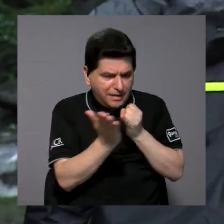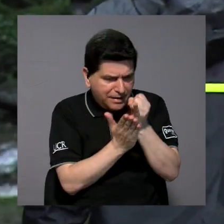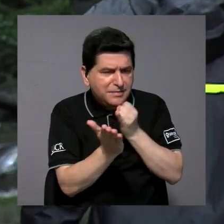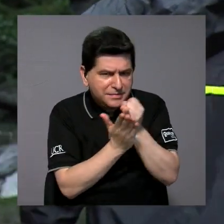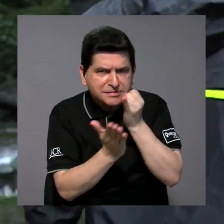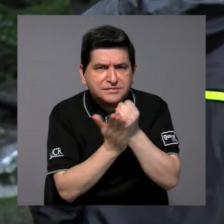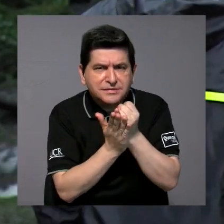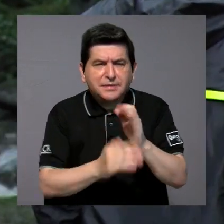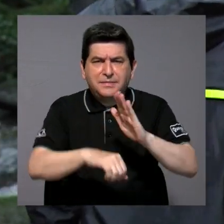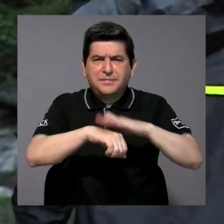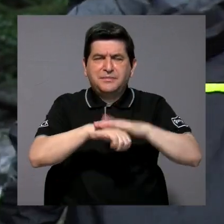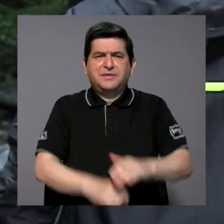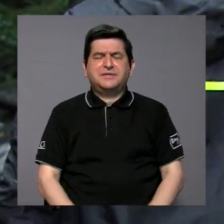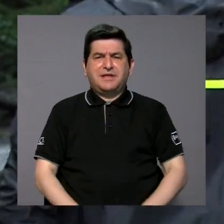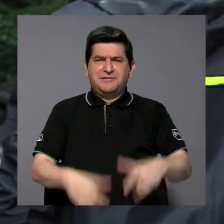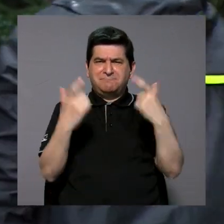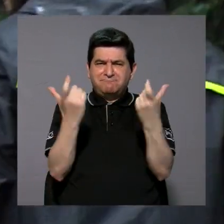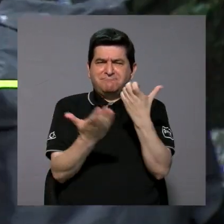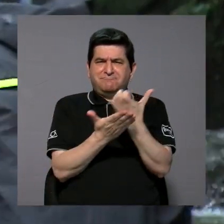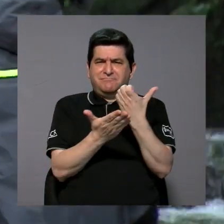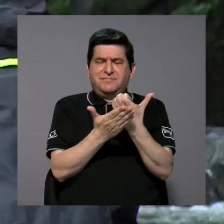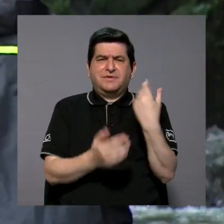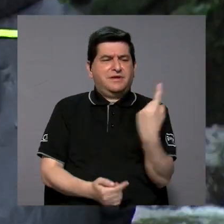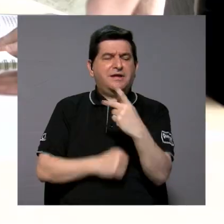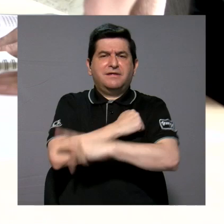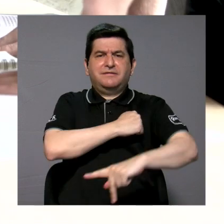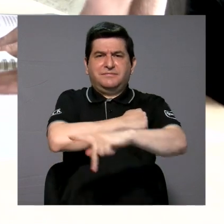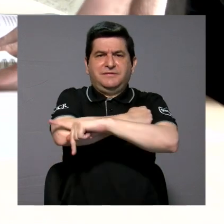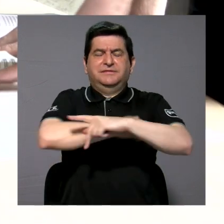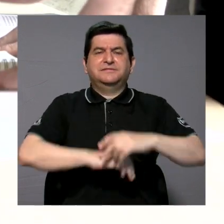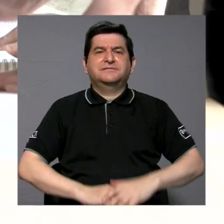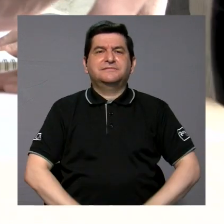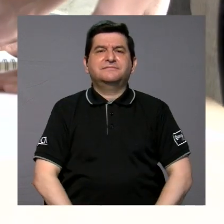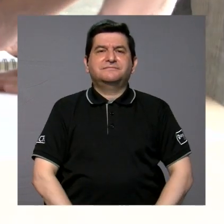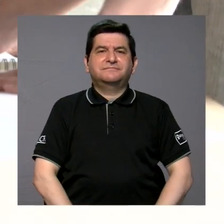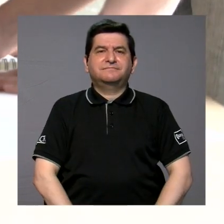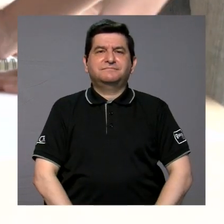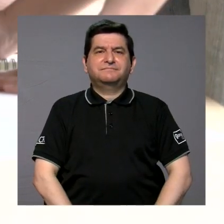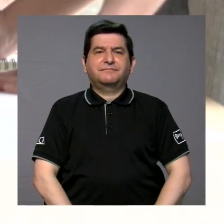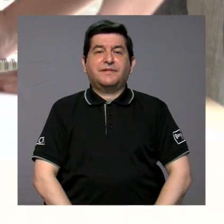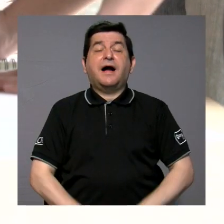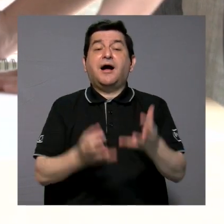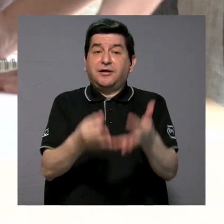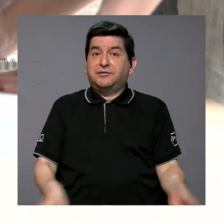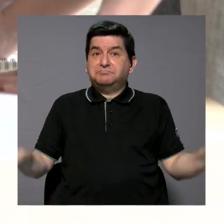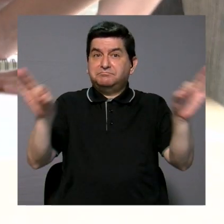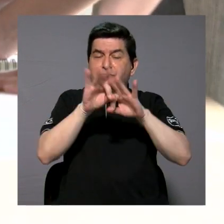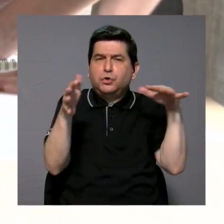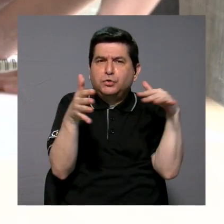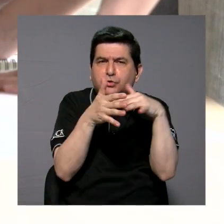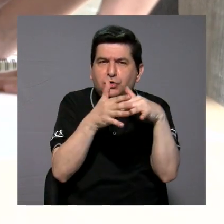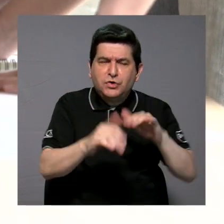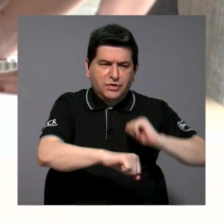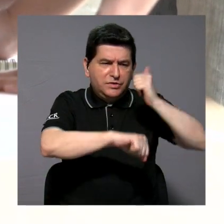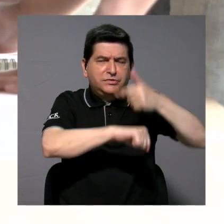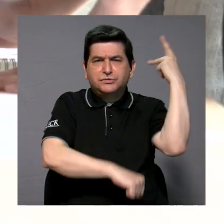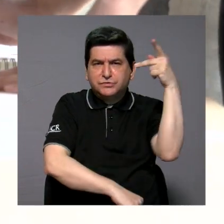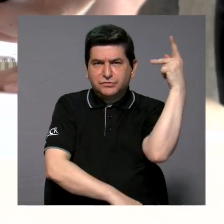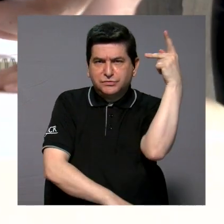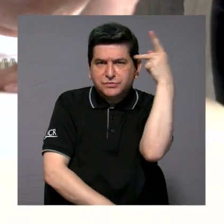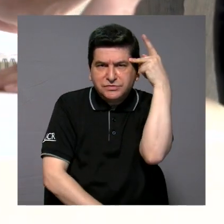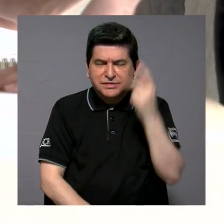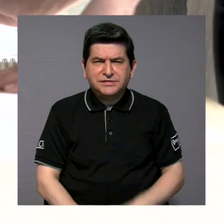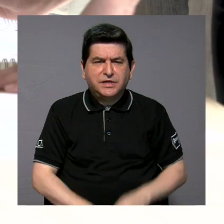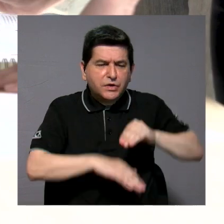generan ganancias económicas para cada país. De ahí la importancia de estudiar y crear políticas que se orienten